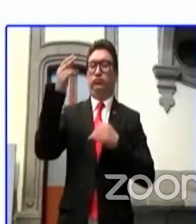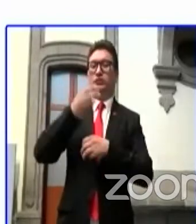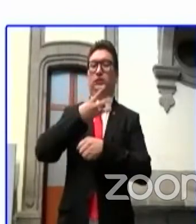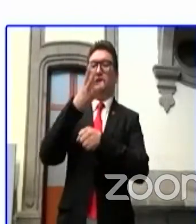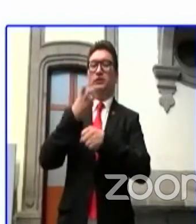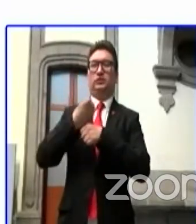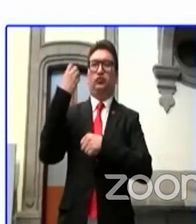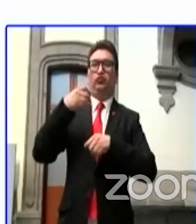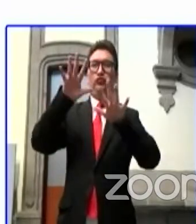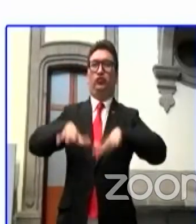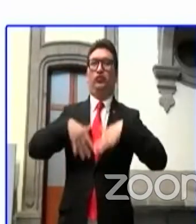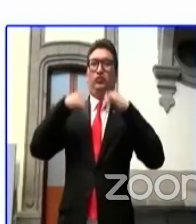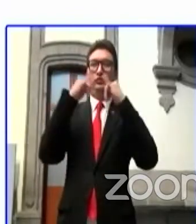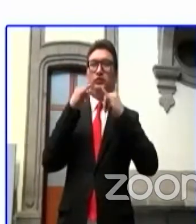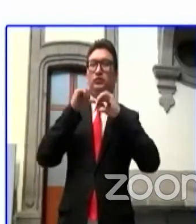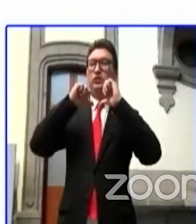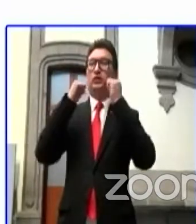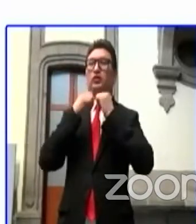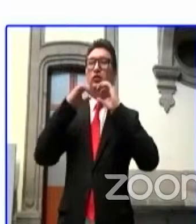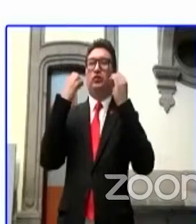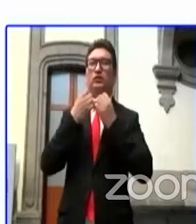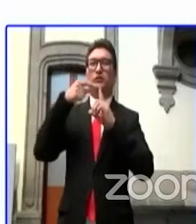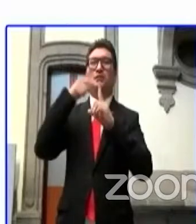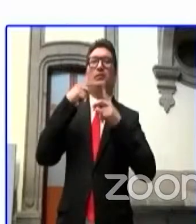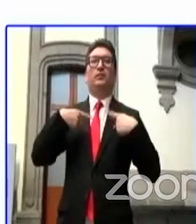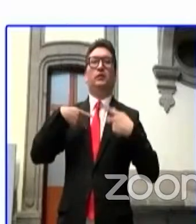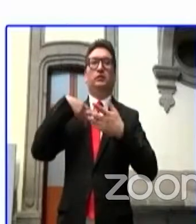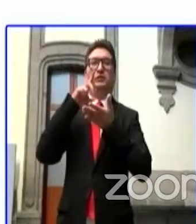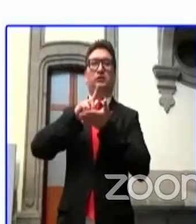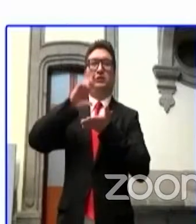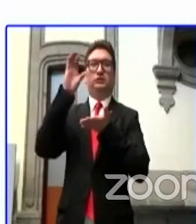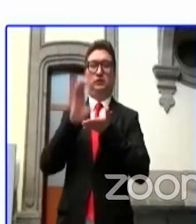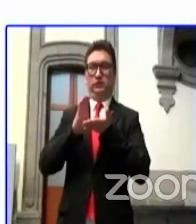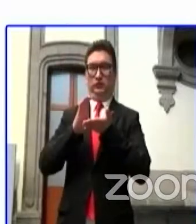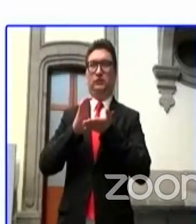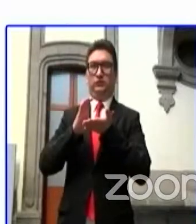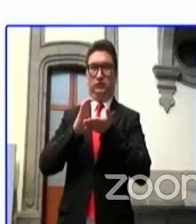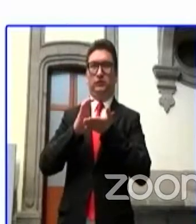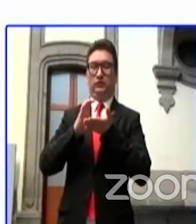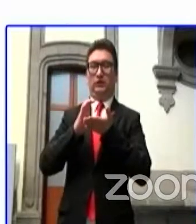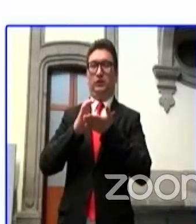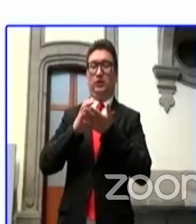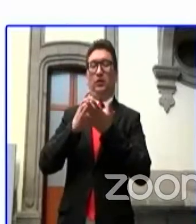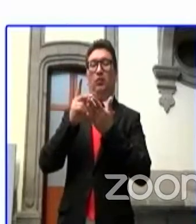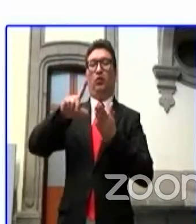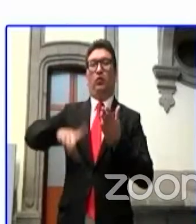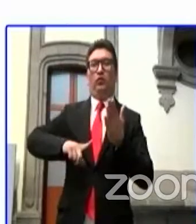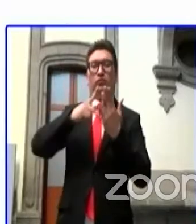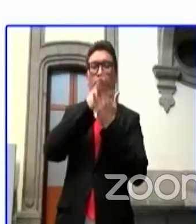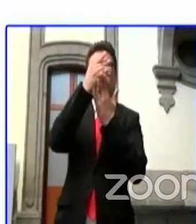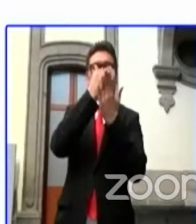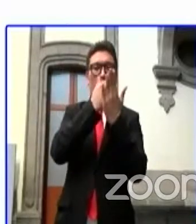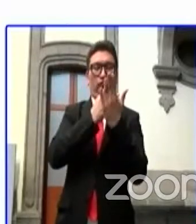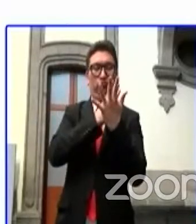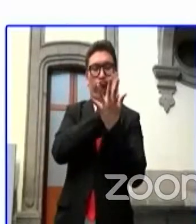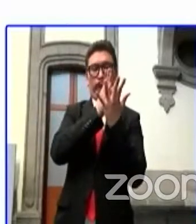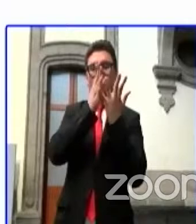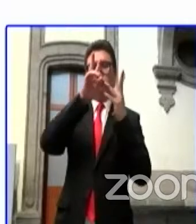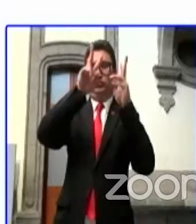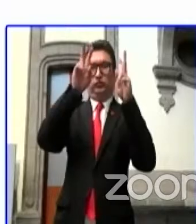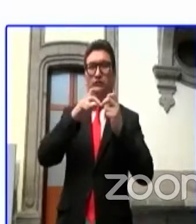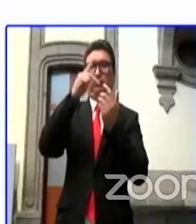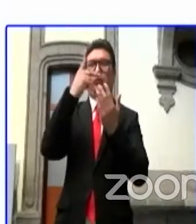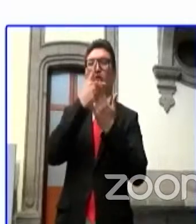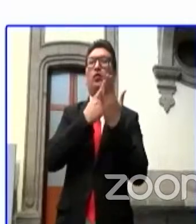de institutos y organizaciones de personas con discapacidad, generando políticas públicas transversales y programas para